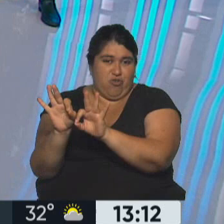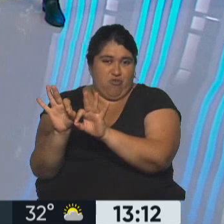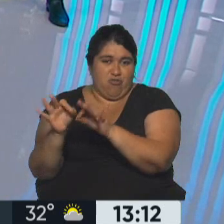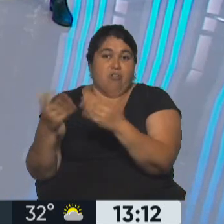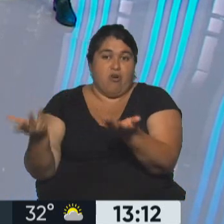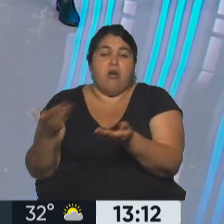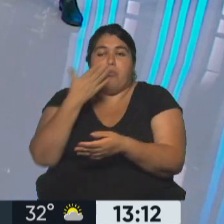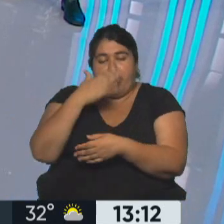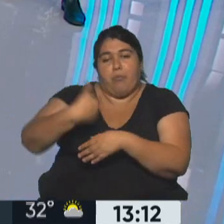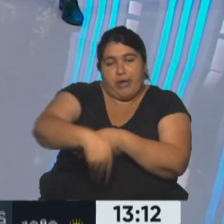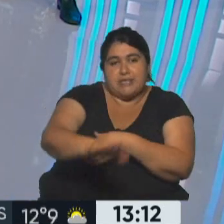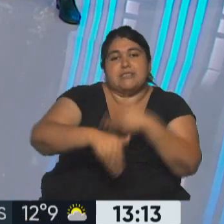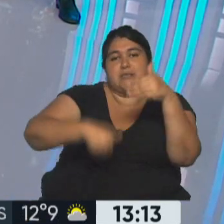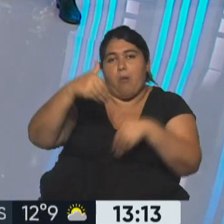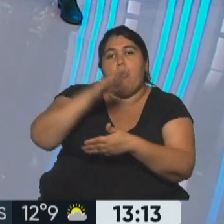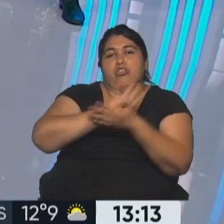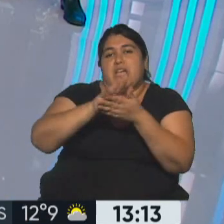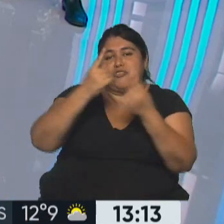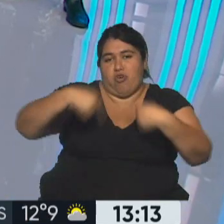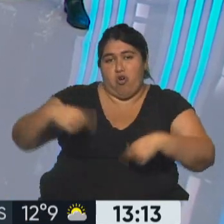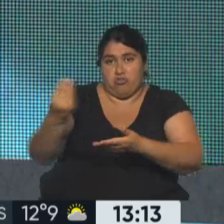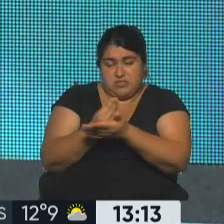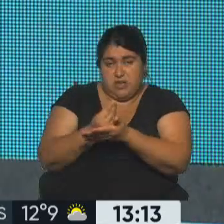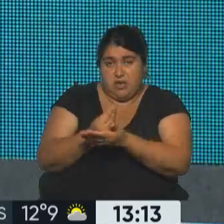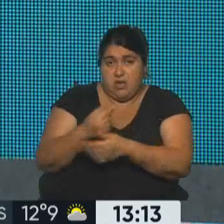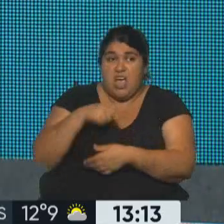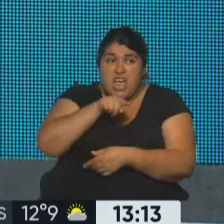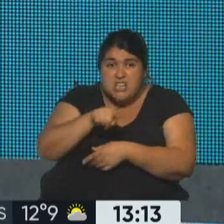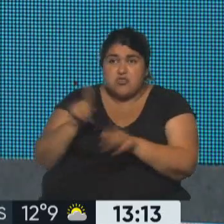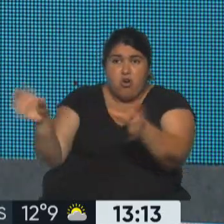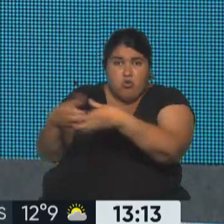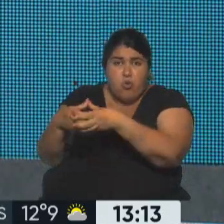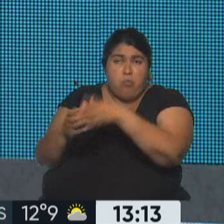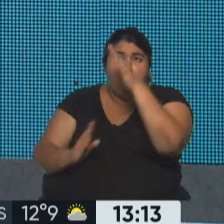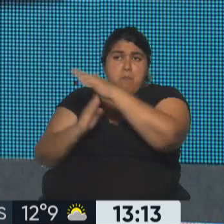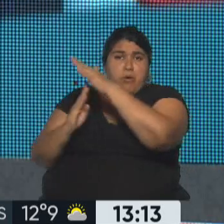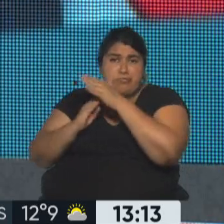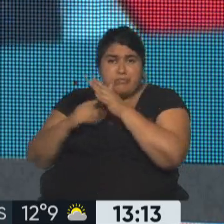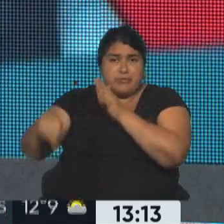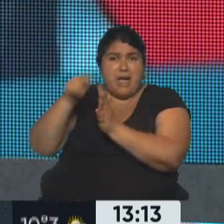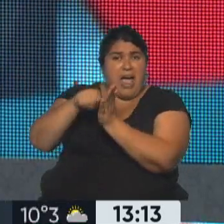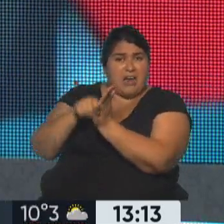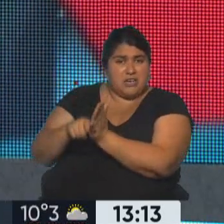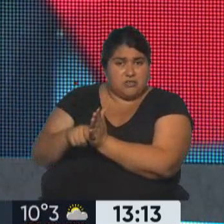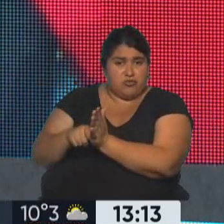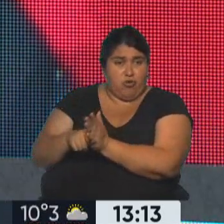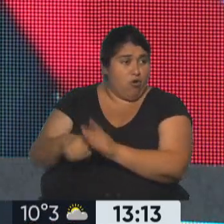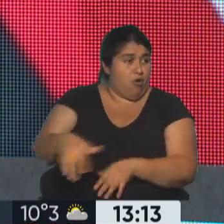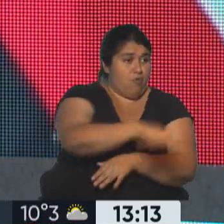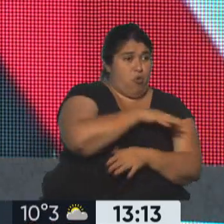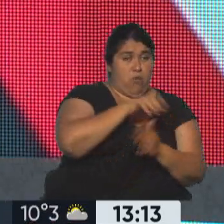haber una votación para el otro comité, pero lo que dicen es, está hecho a medida de los partidos políticos, es decir, un proceso que no